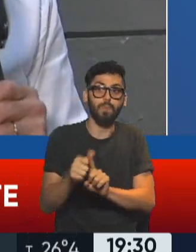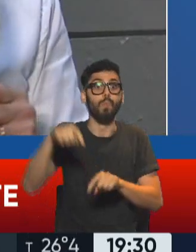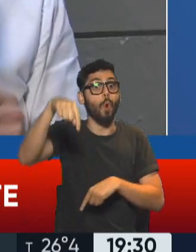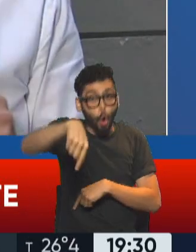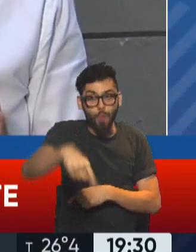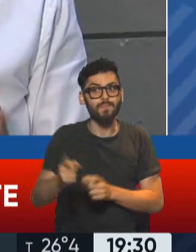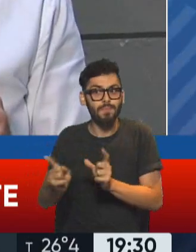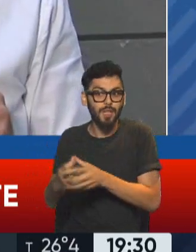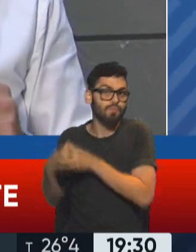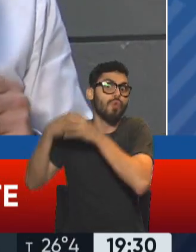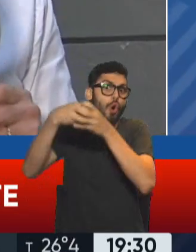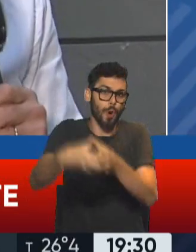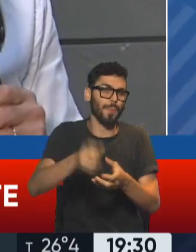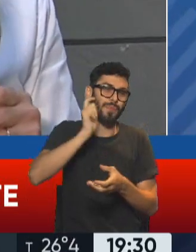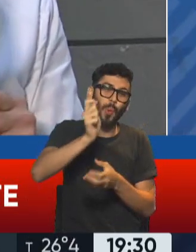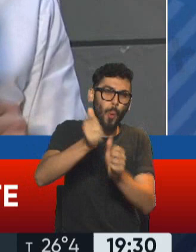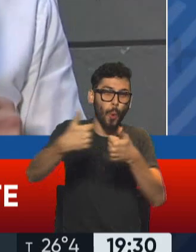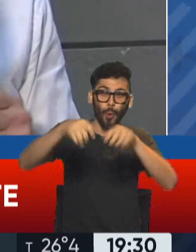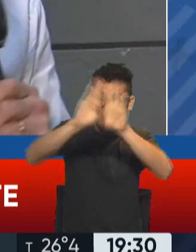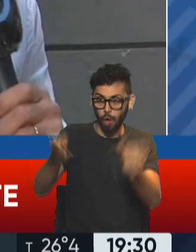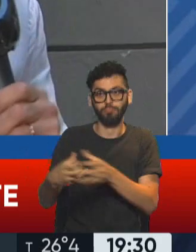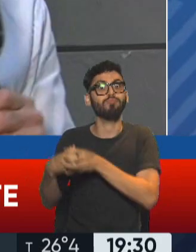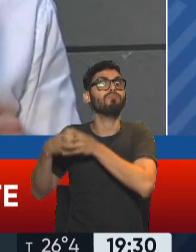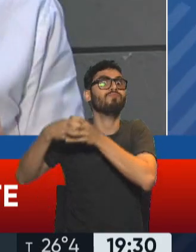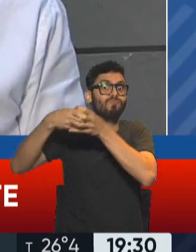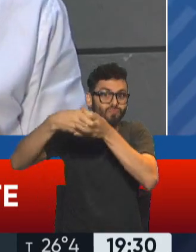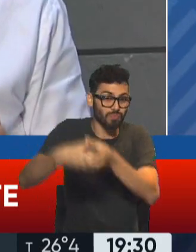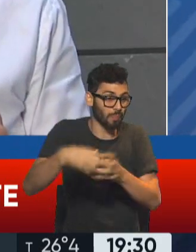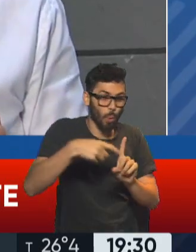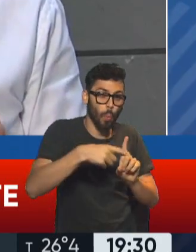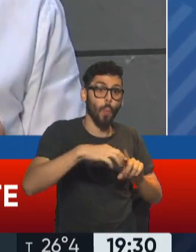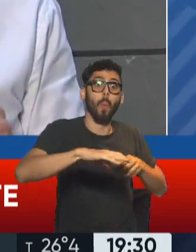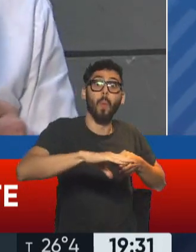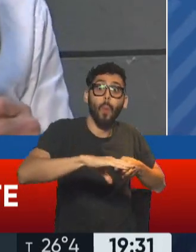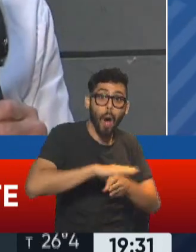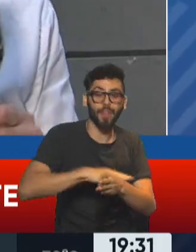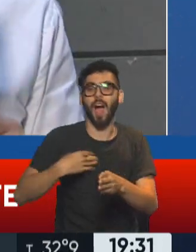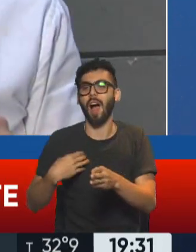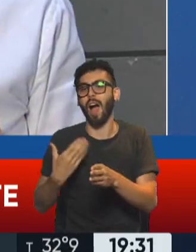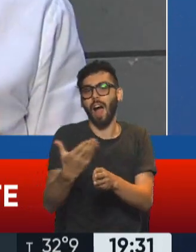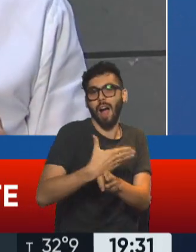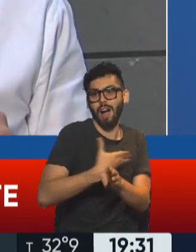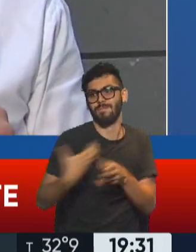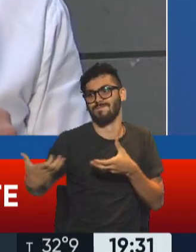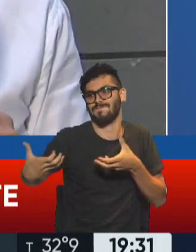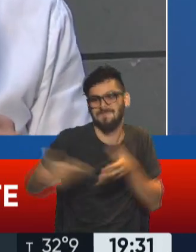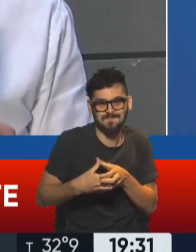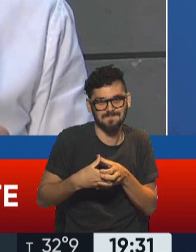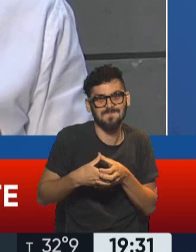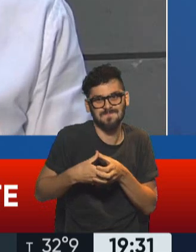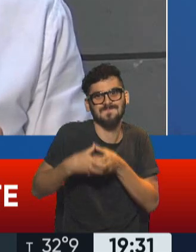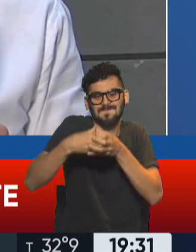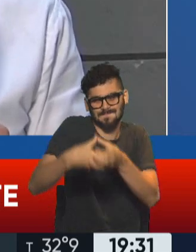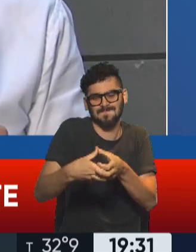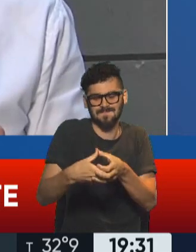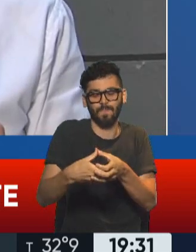en este juzgado acompañándola a ella antes de ingresar acá a declarar, y estos son los testimonios